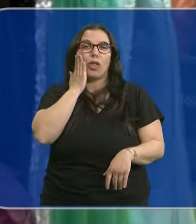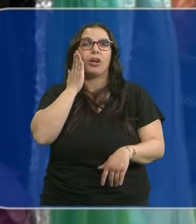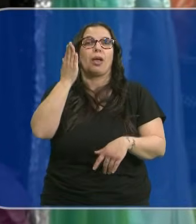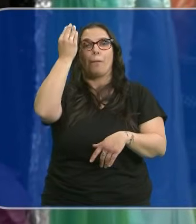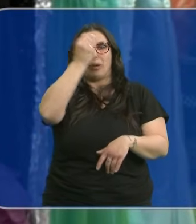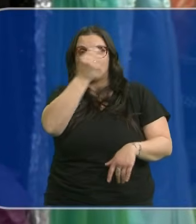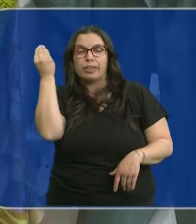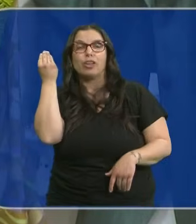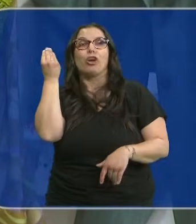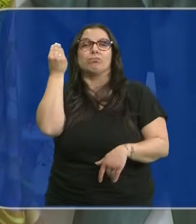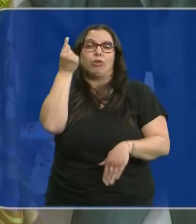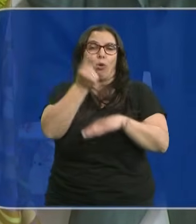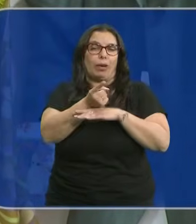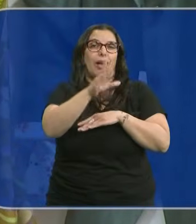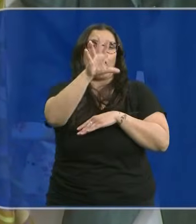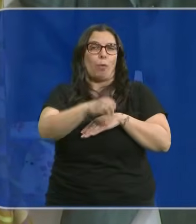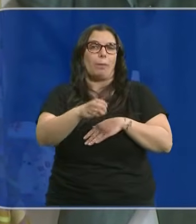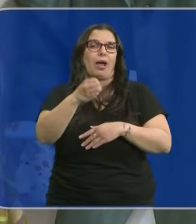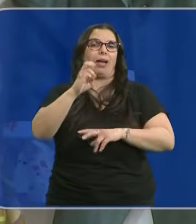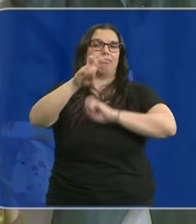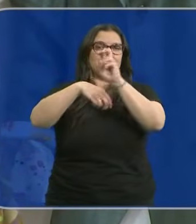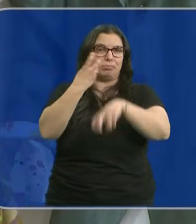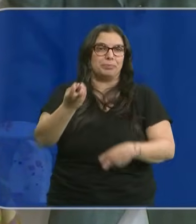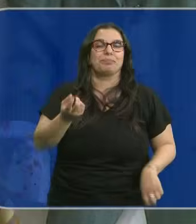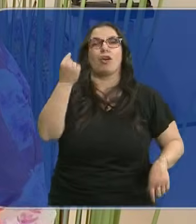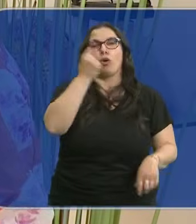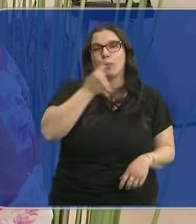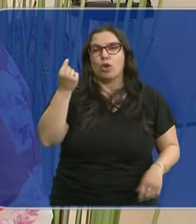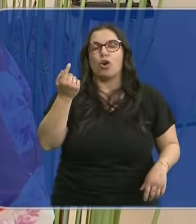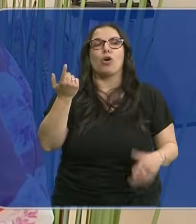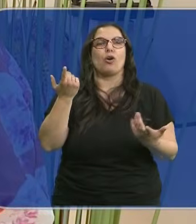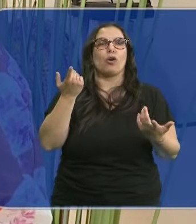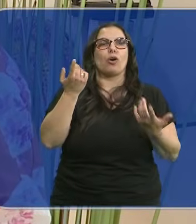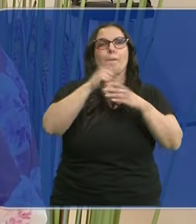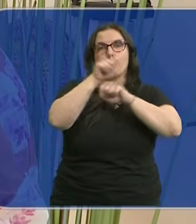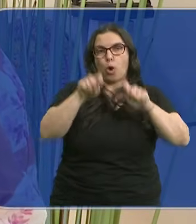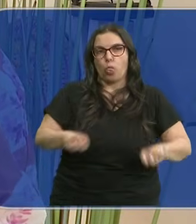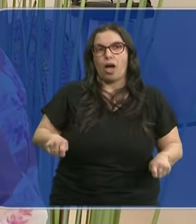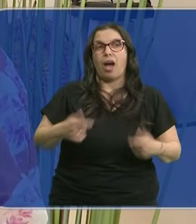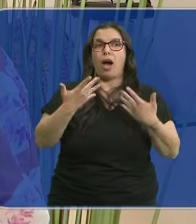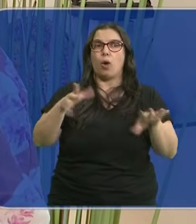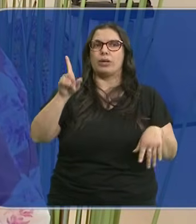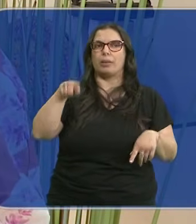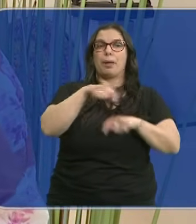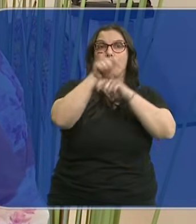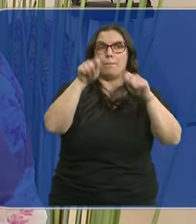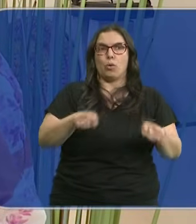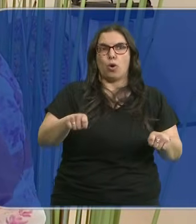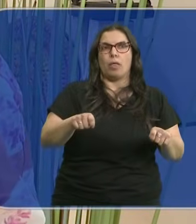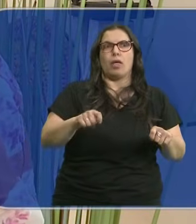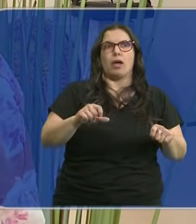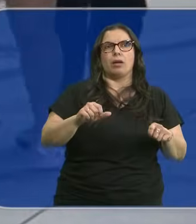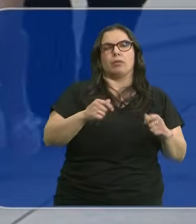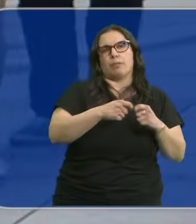nos obligan a comprar y renovar armario. Mucha comunión, hay mucha boda, aunque la boda también se alarga ahora a meses